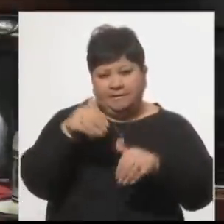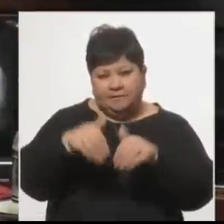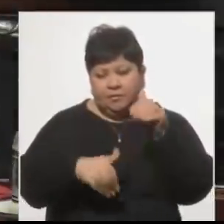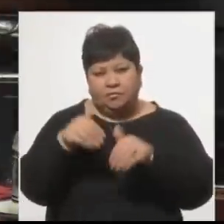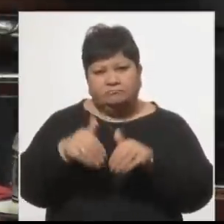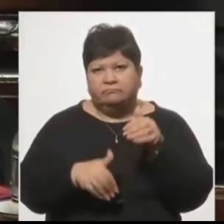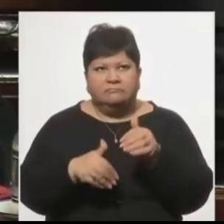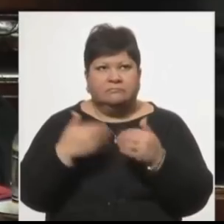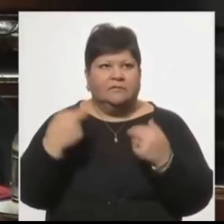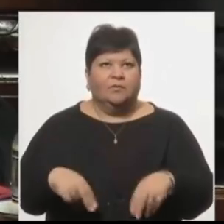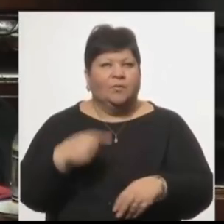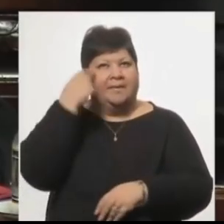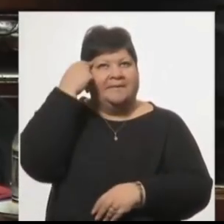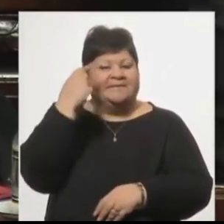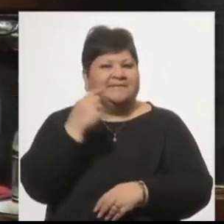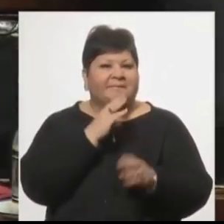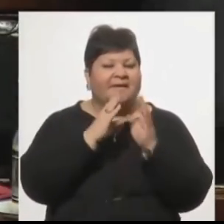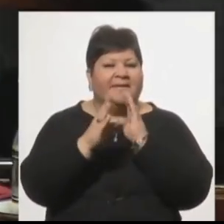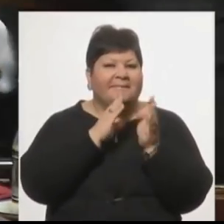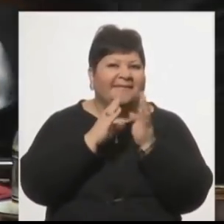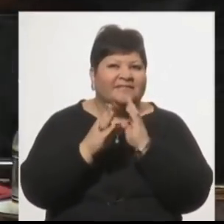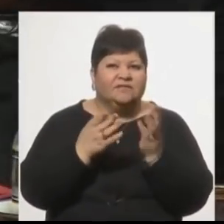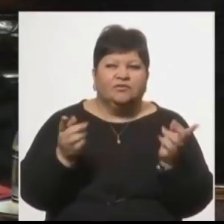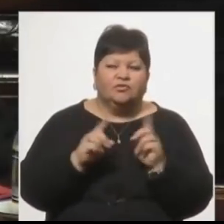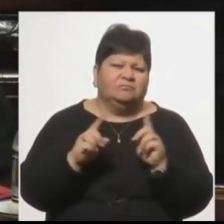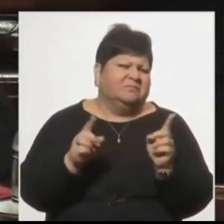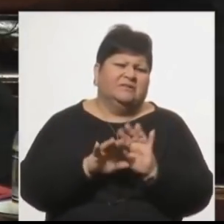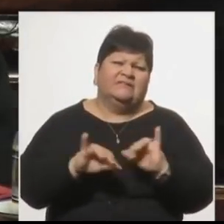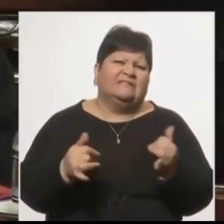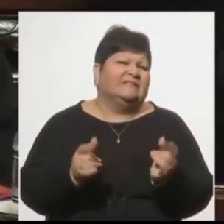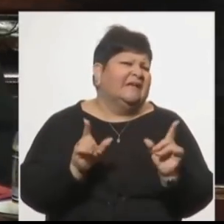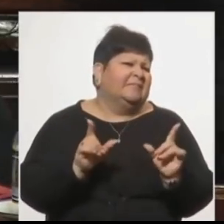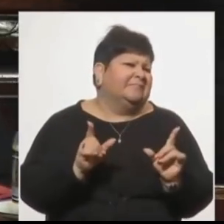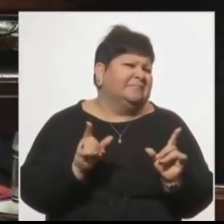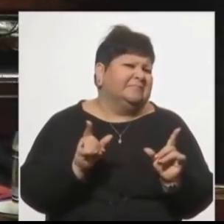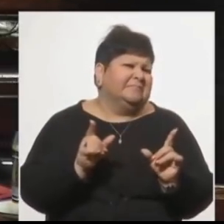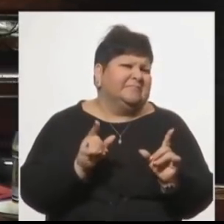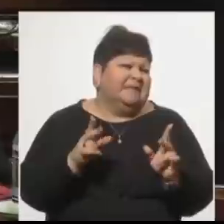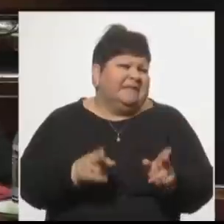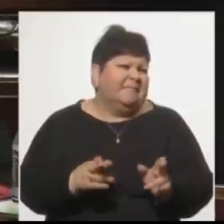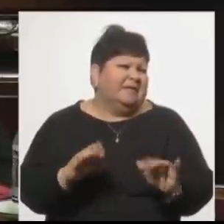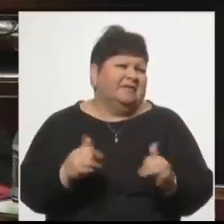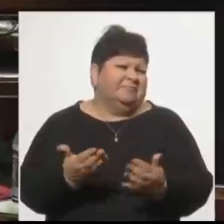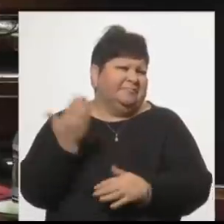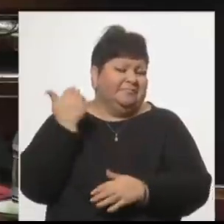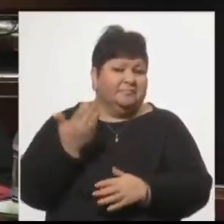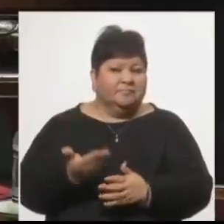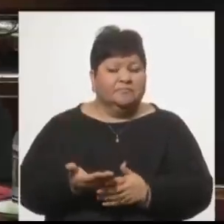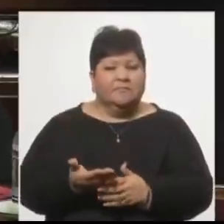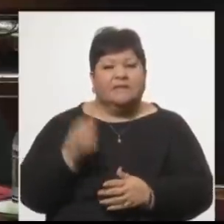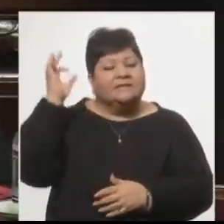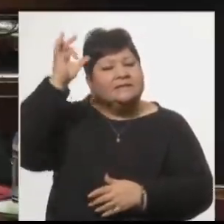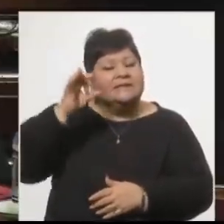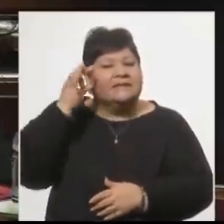destino era el Parlamento. Esa la consideraba ya una etapa clausurada y si vine al Senado fue simplemente